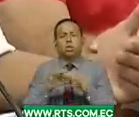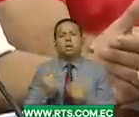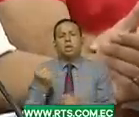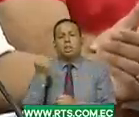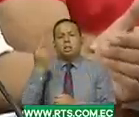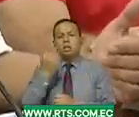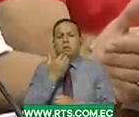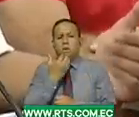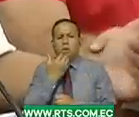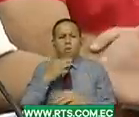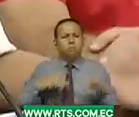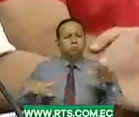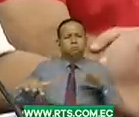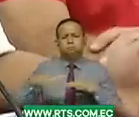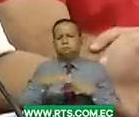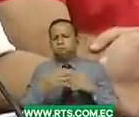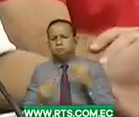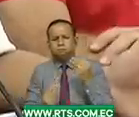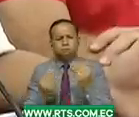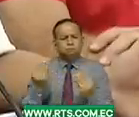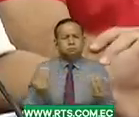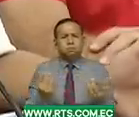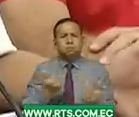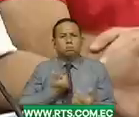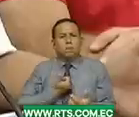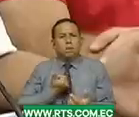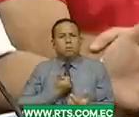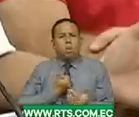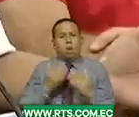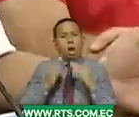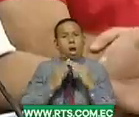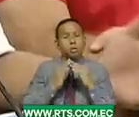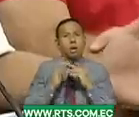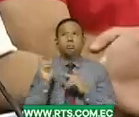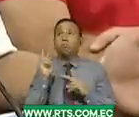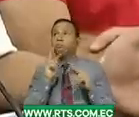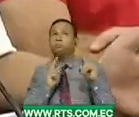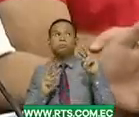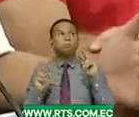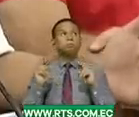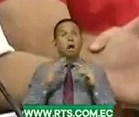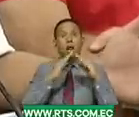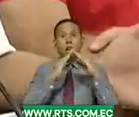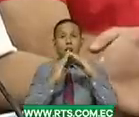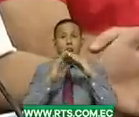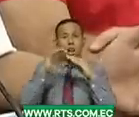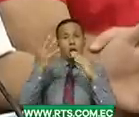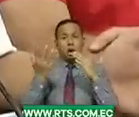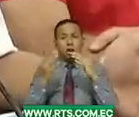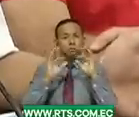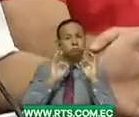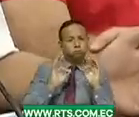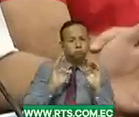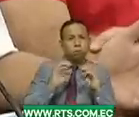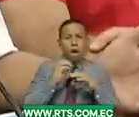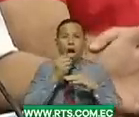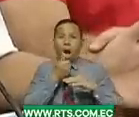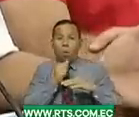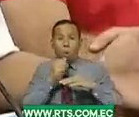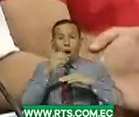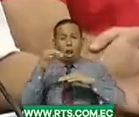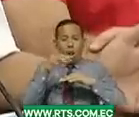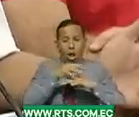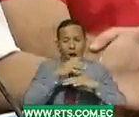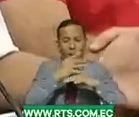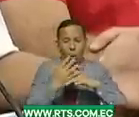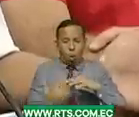debemos también revisar nuestras casas, revisar que los techos estén funcionales, que los drenajes de las casas y de